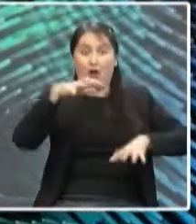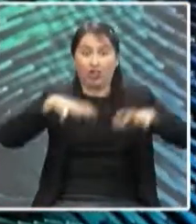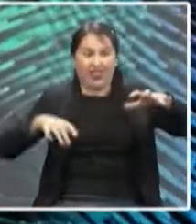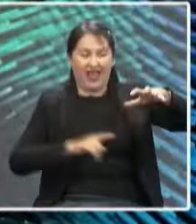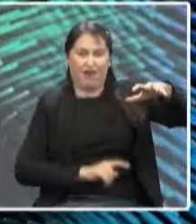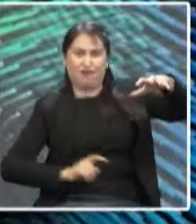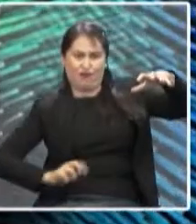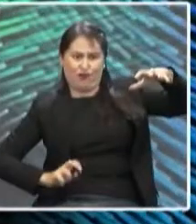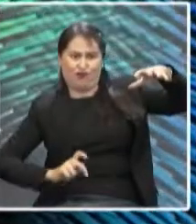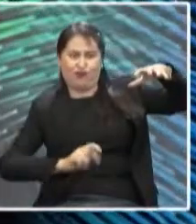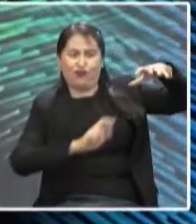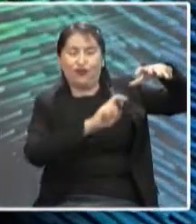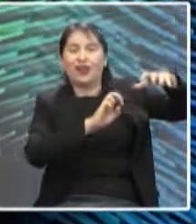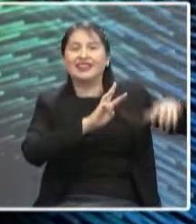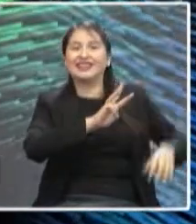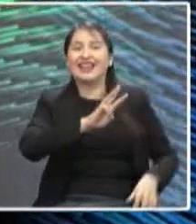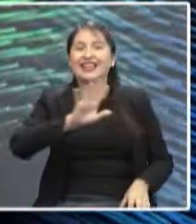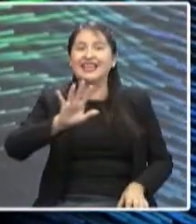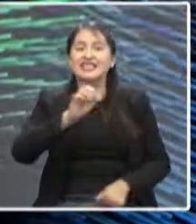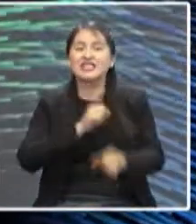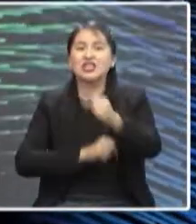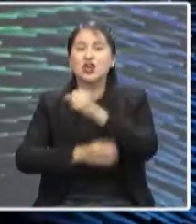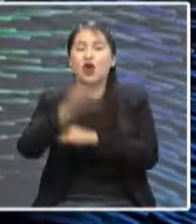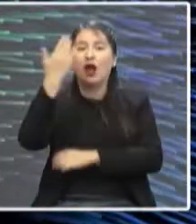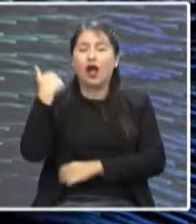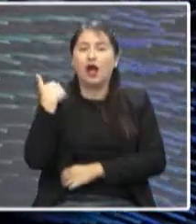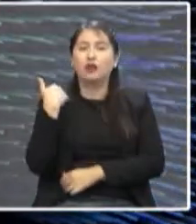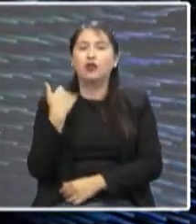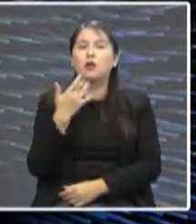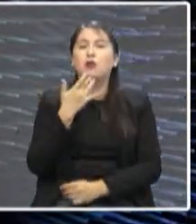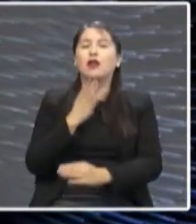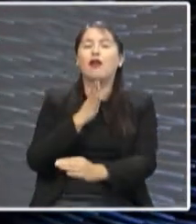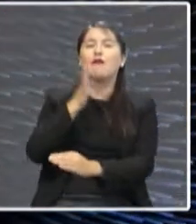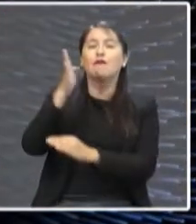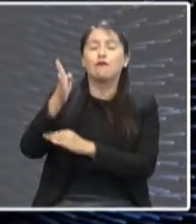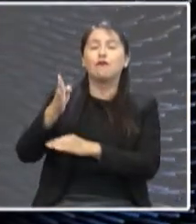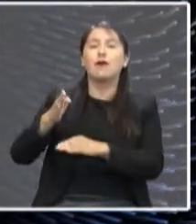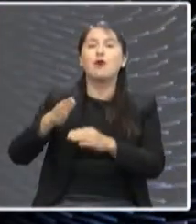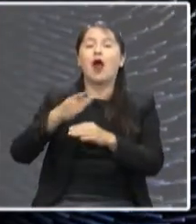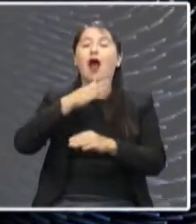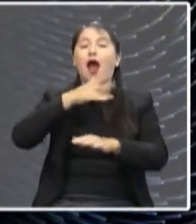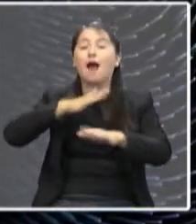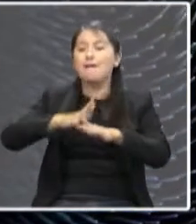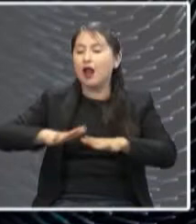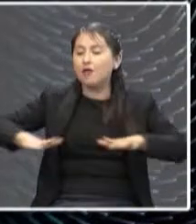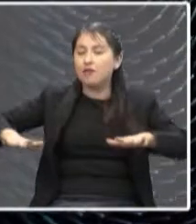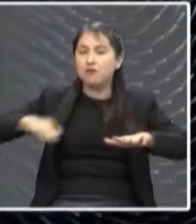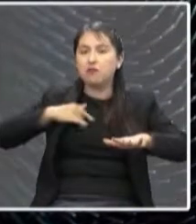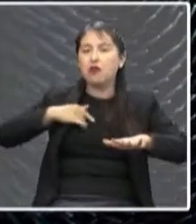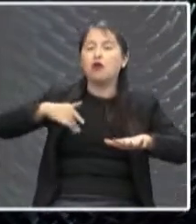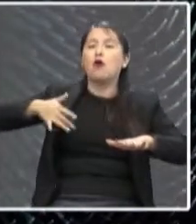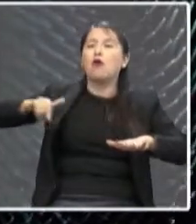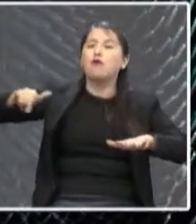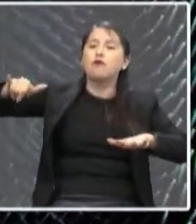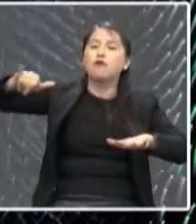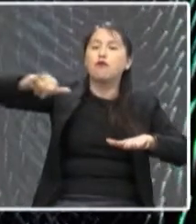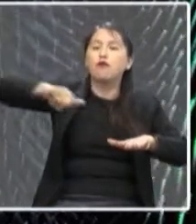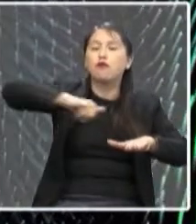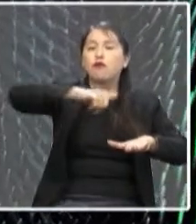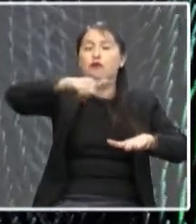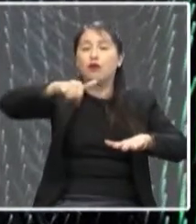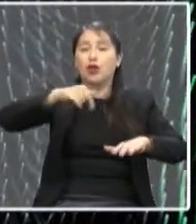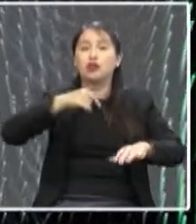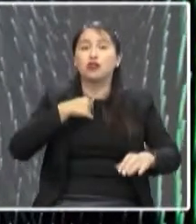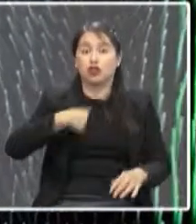hace 35 años sobrevolamos el Atlántico? Elegimos ir a la luna en esta década y